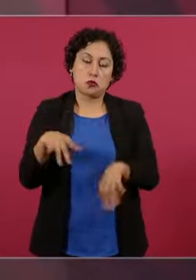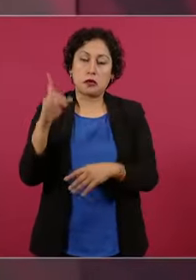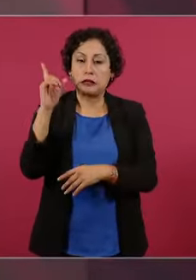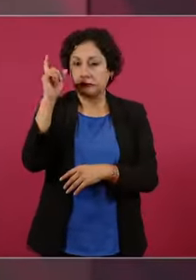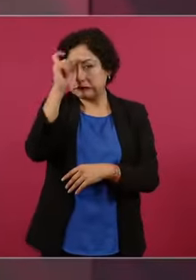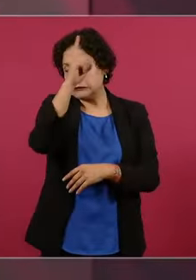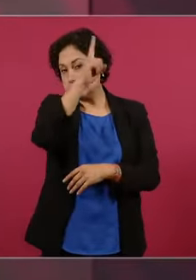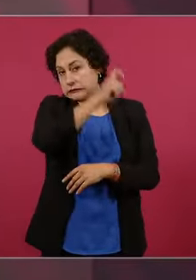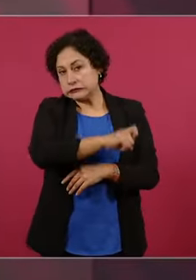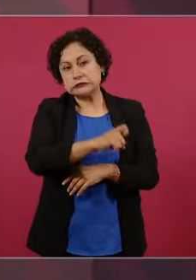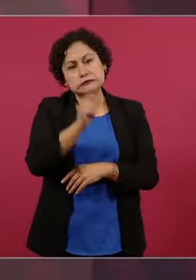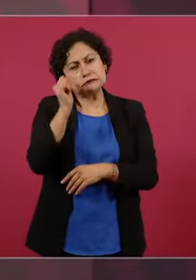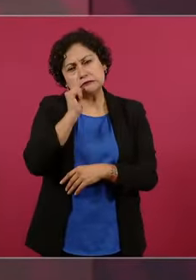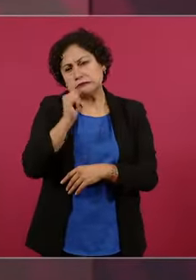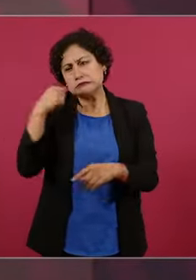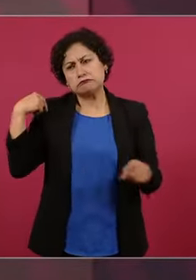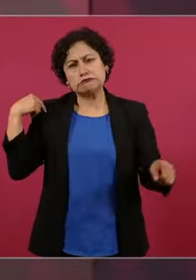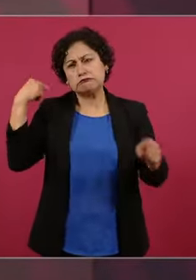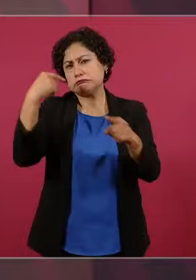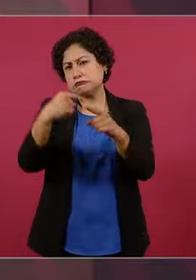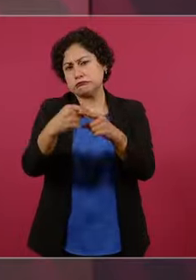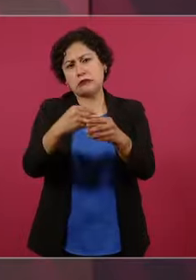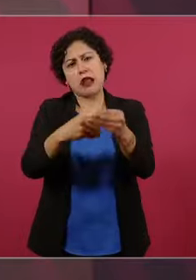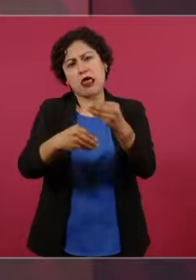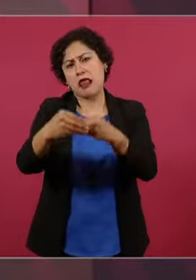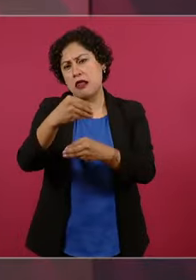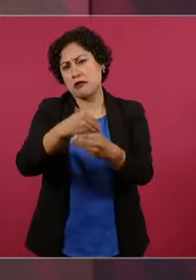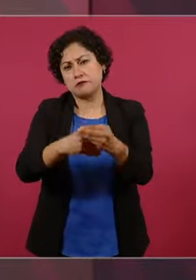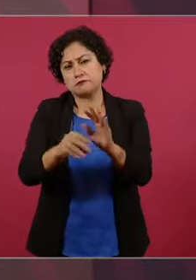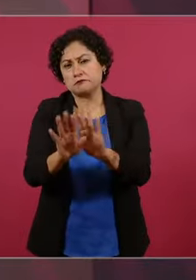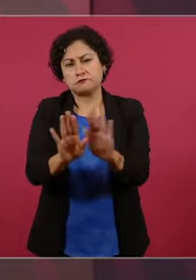de siempre. Y yo no quiero